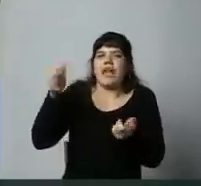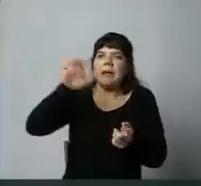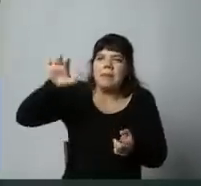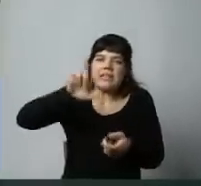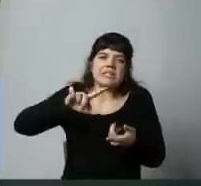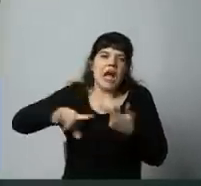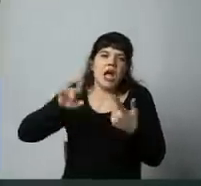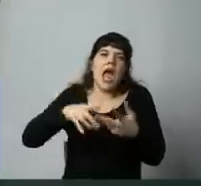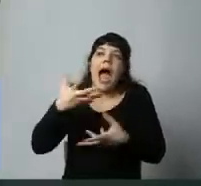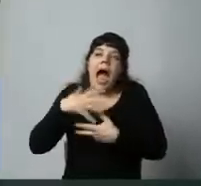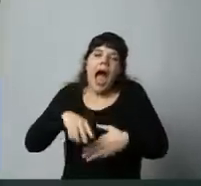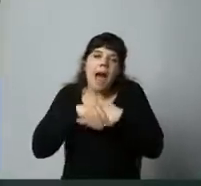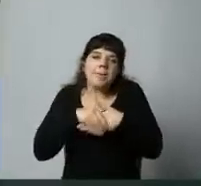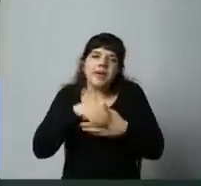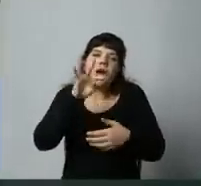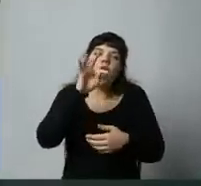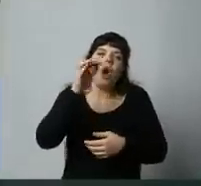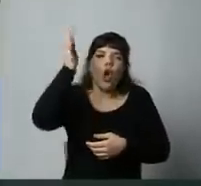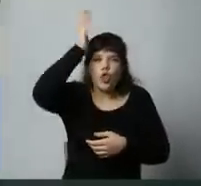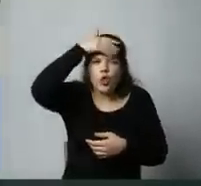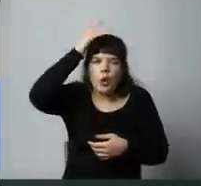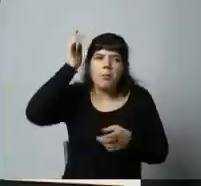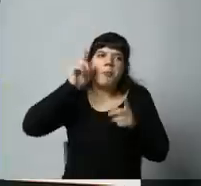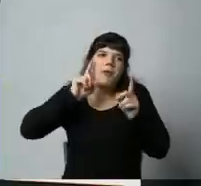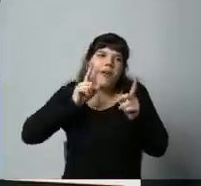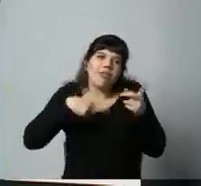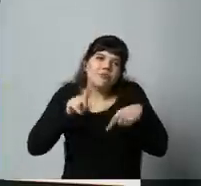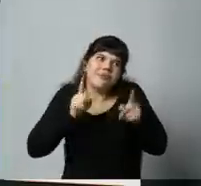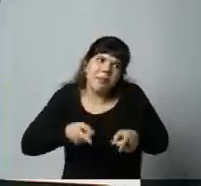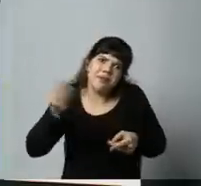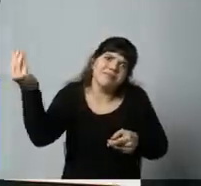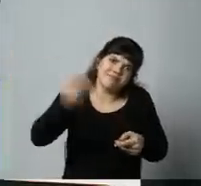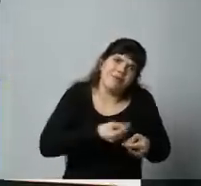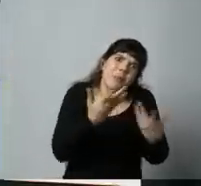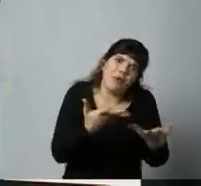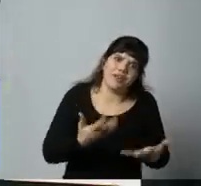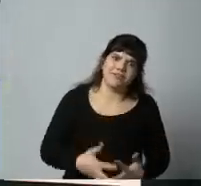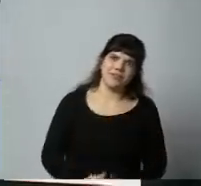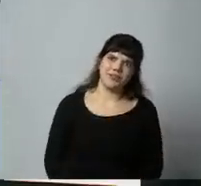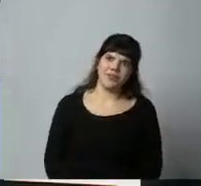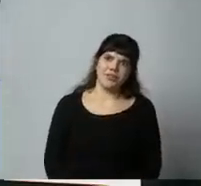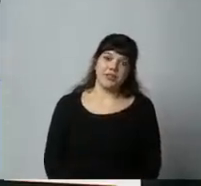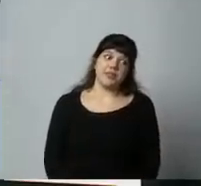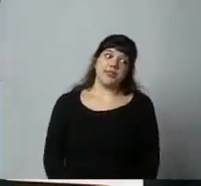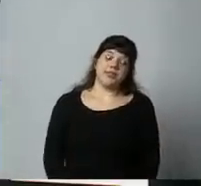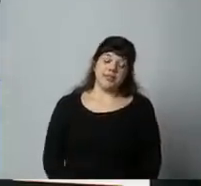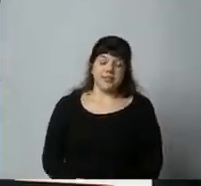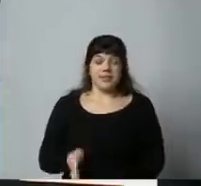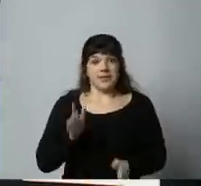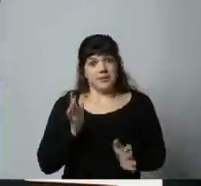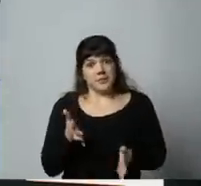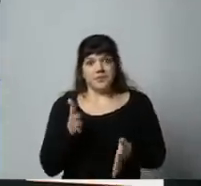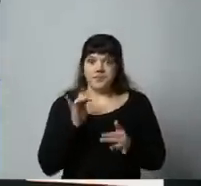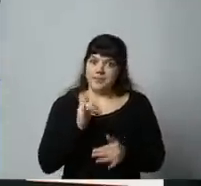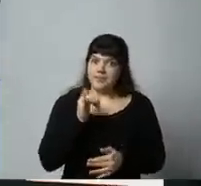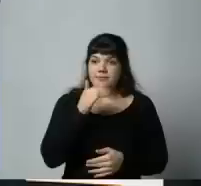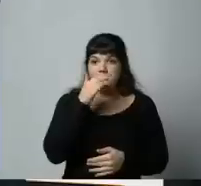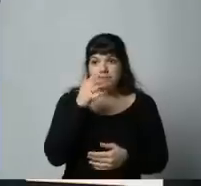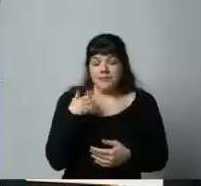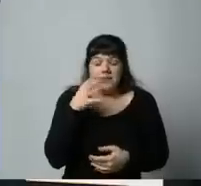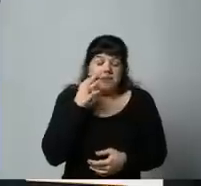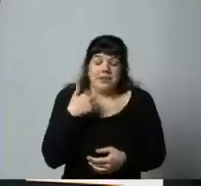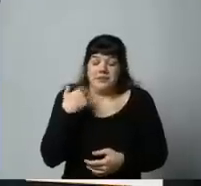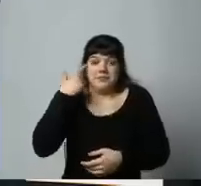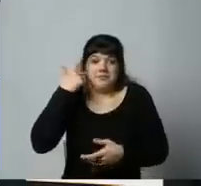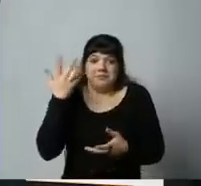amigo de Trump por eso está aquí en este momento también no Bueno ahí ahí tenemos este yo que sé para